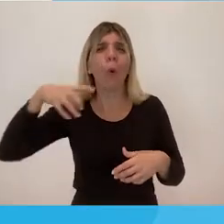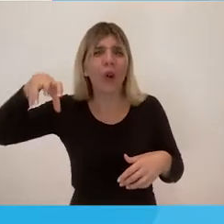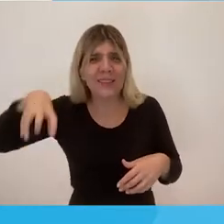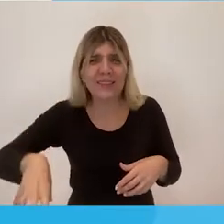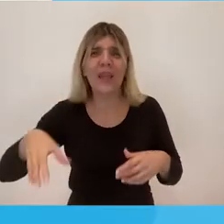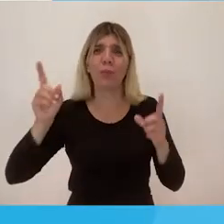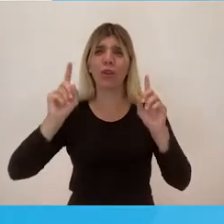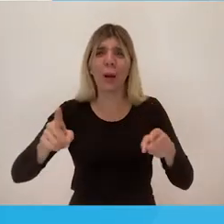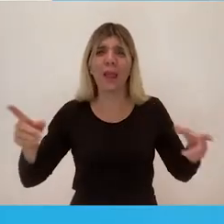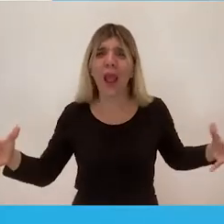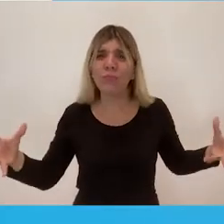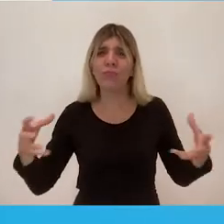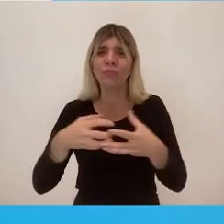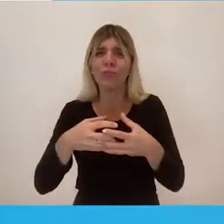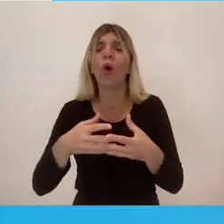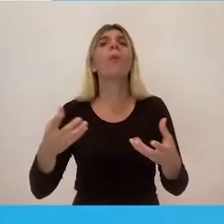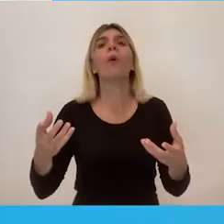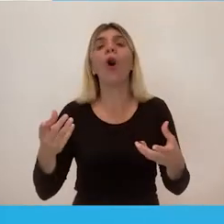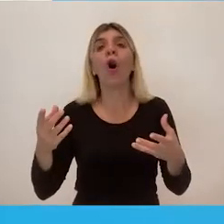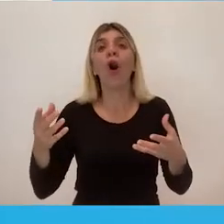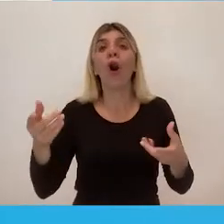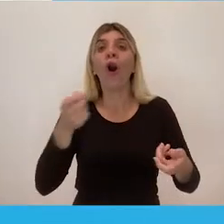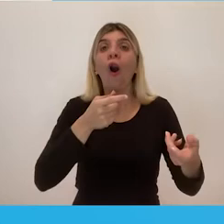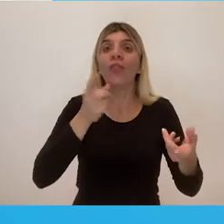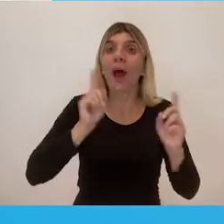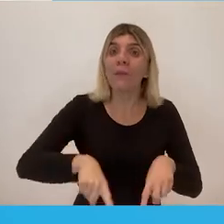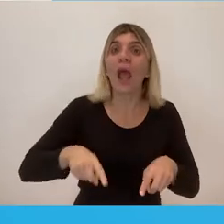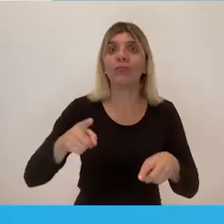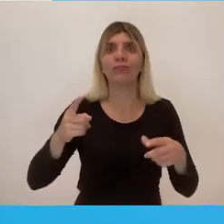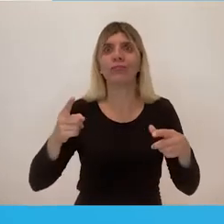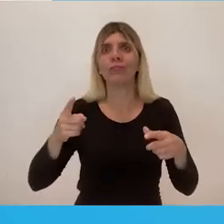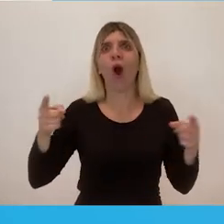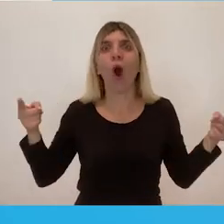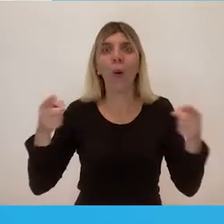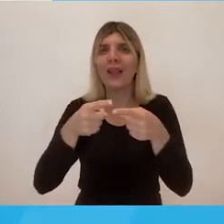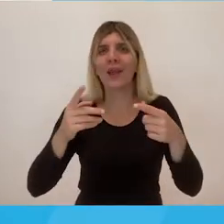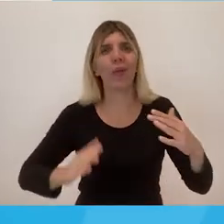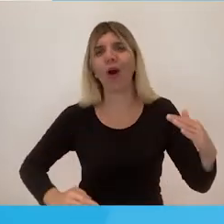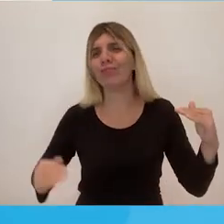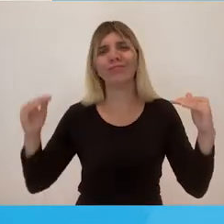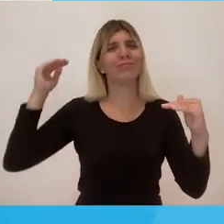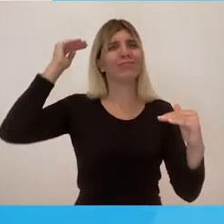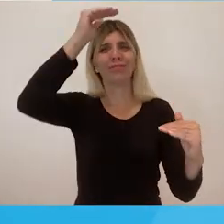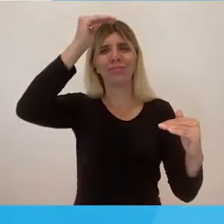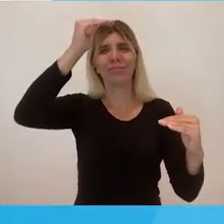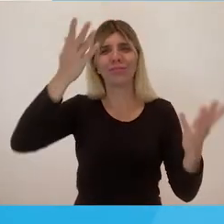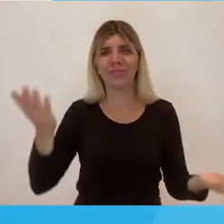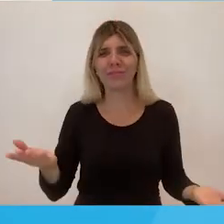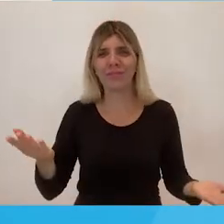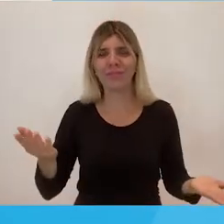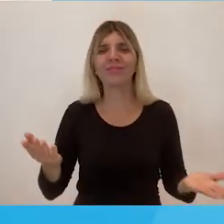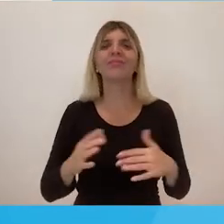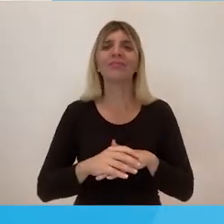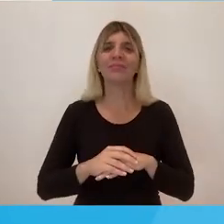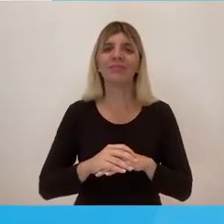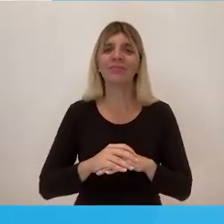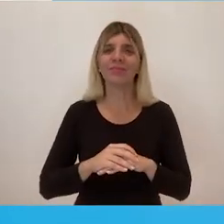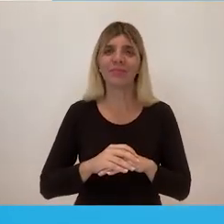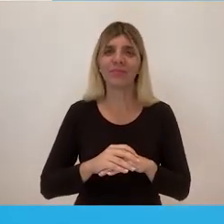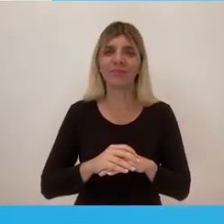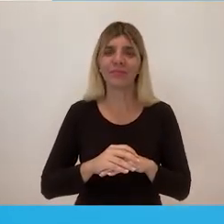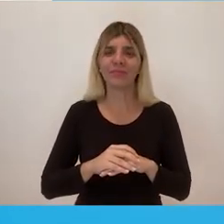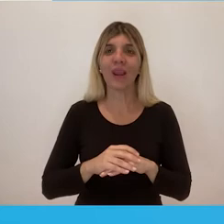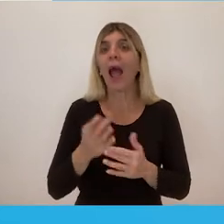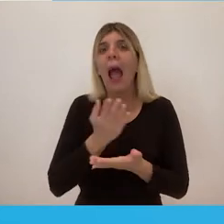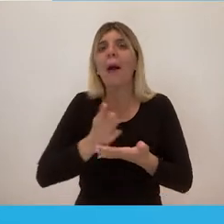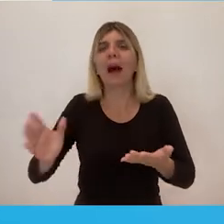diferentes organismos, el municipio, de manera coordinada en pos de objetivos superiores, ¿no?